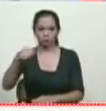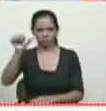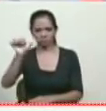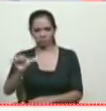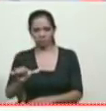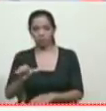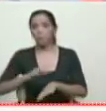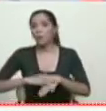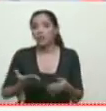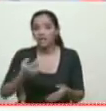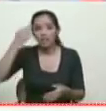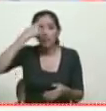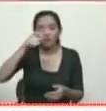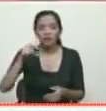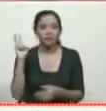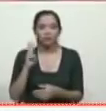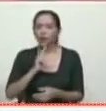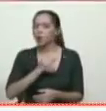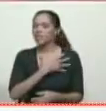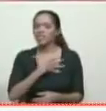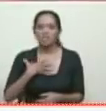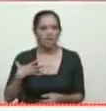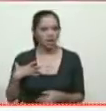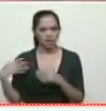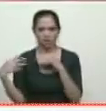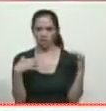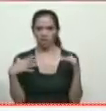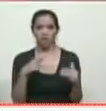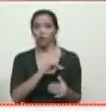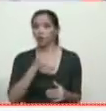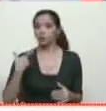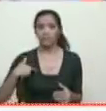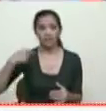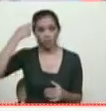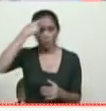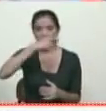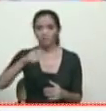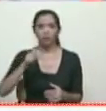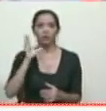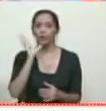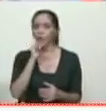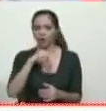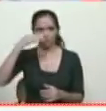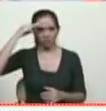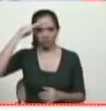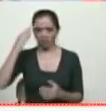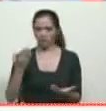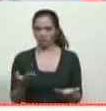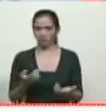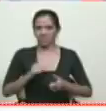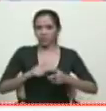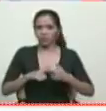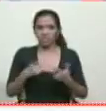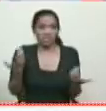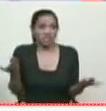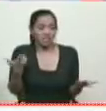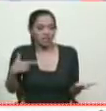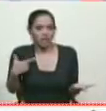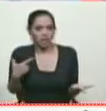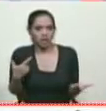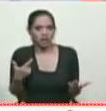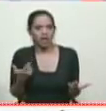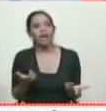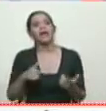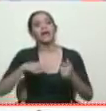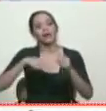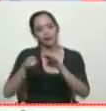quiere guerra. No tiene pueblo, no tiene Fuerza Armada Nacional. Entonces, ¿qué les queda? El otro teatro de operaciones, que es el